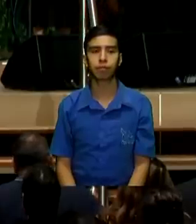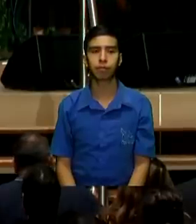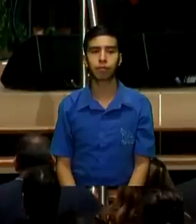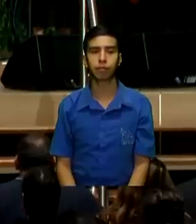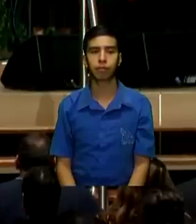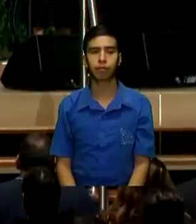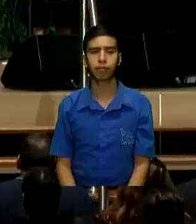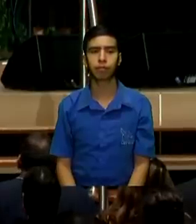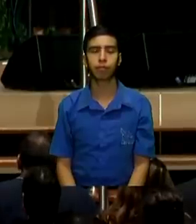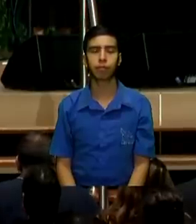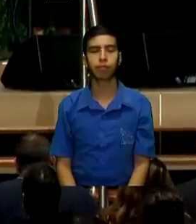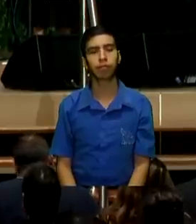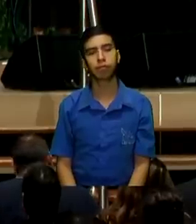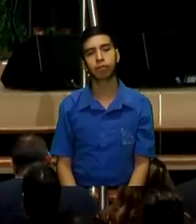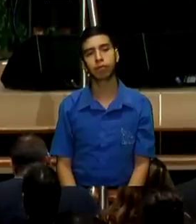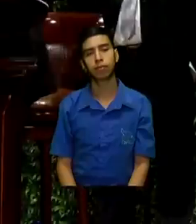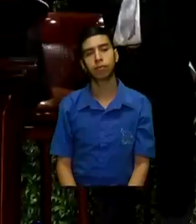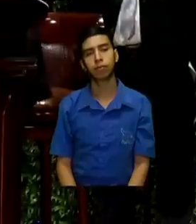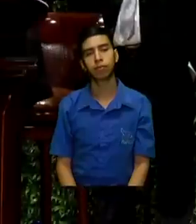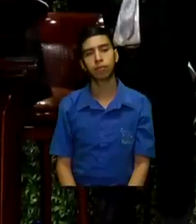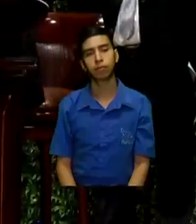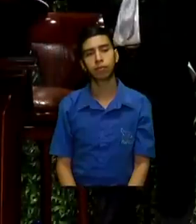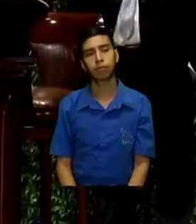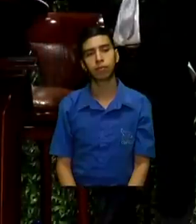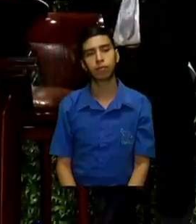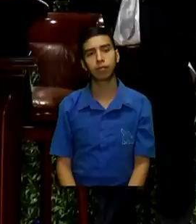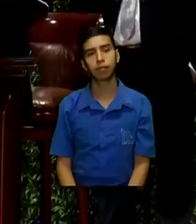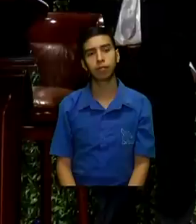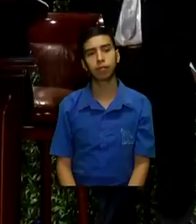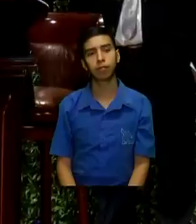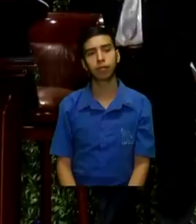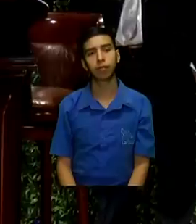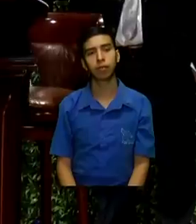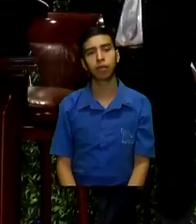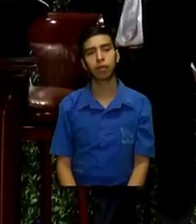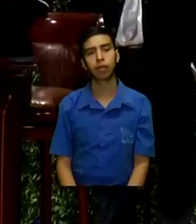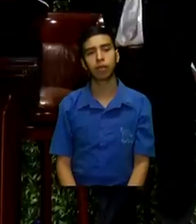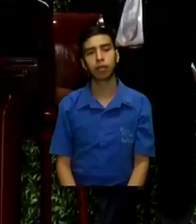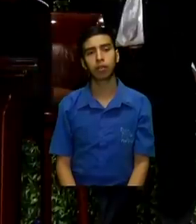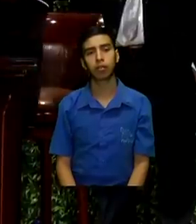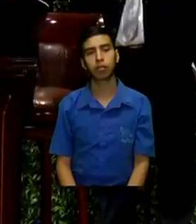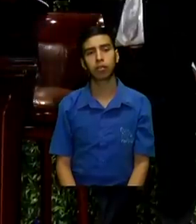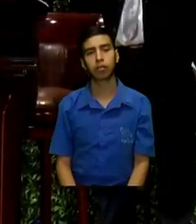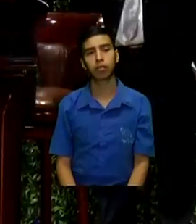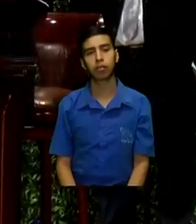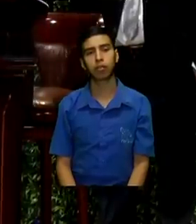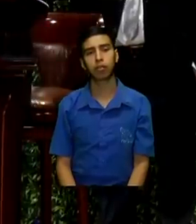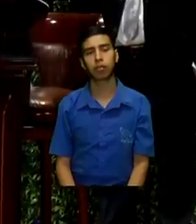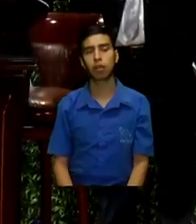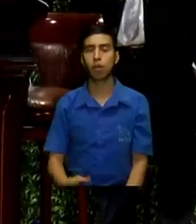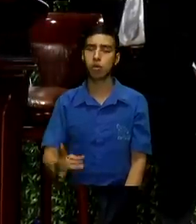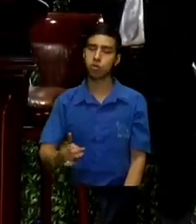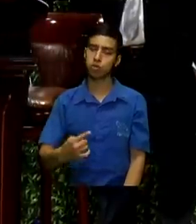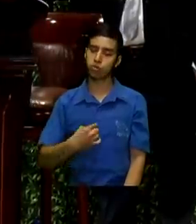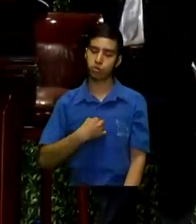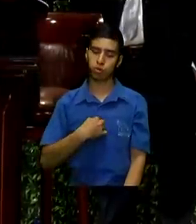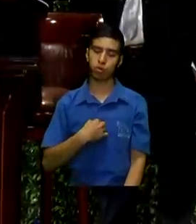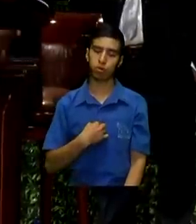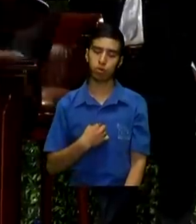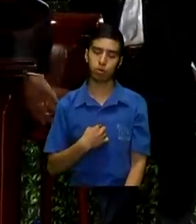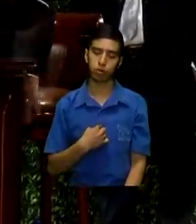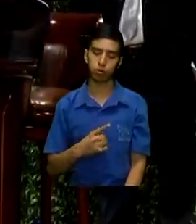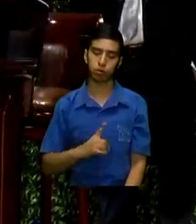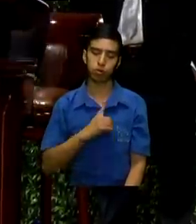unos. Pero yo, ¿cómo es cuerpo humano? Eso no me lo dijo, cuerpo humano. Pero como dice, yo soy maduro.